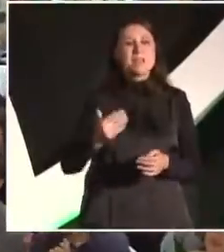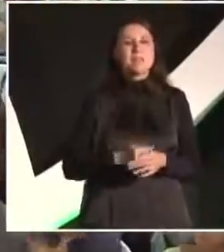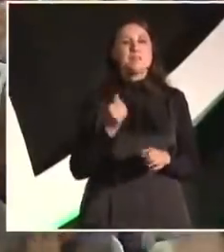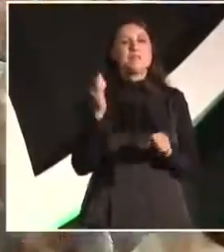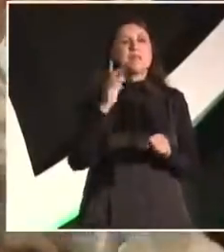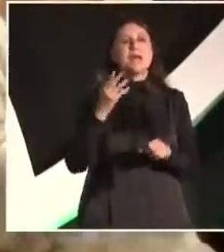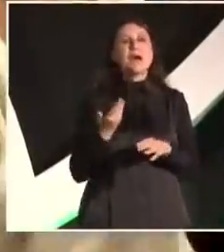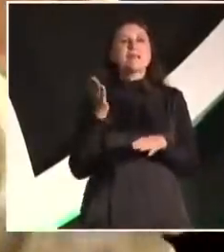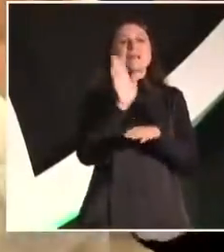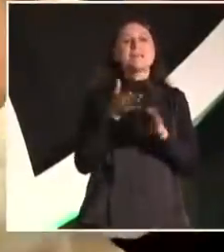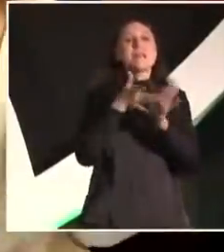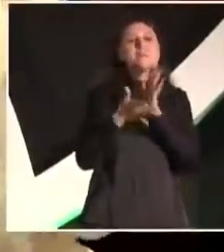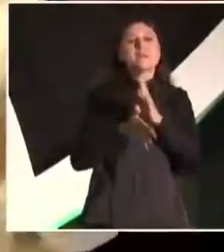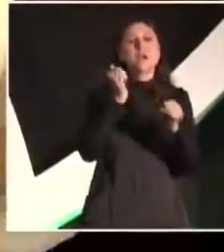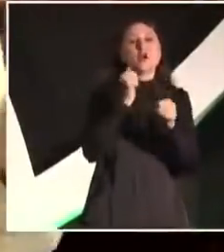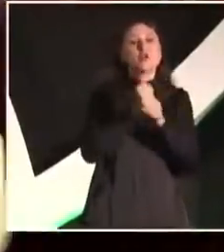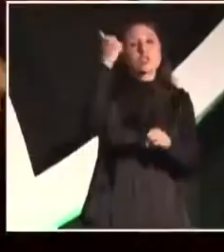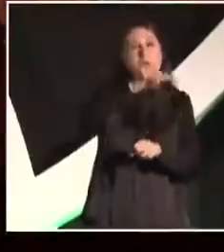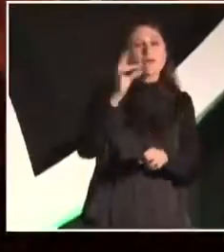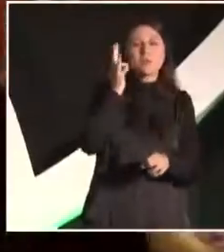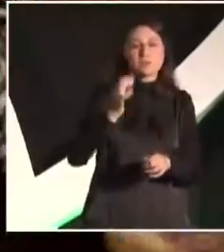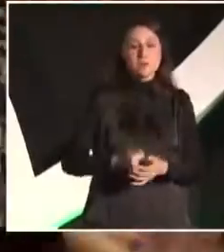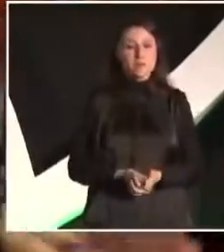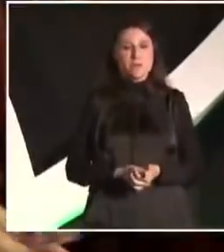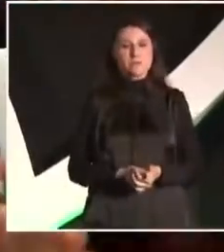trabajadoras, sean del país que sean!